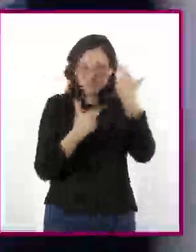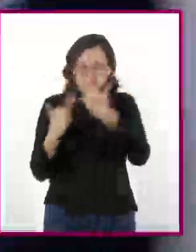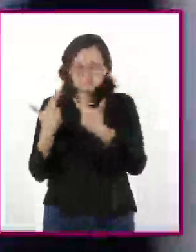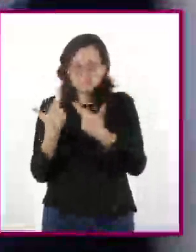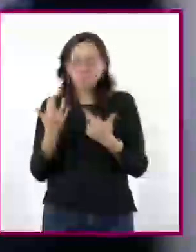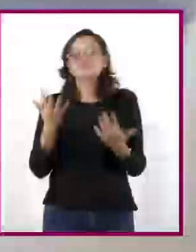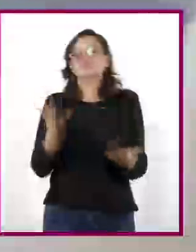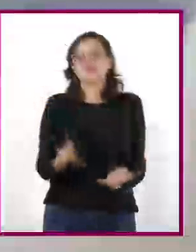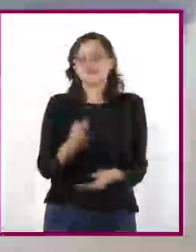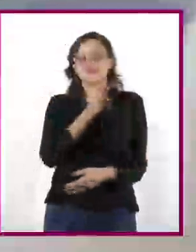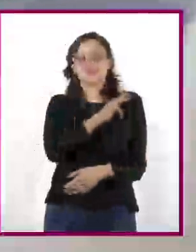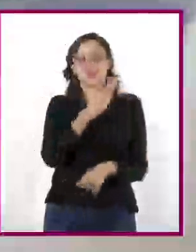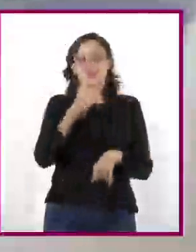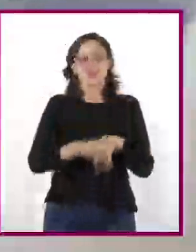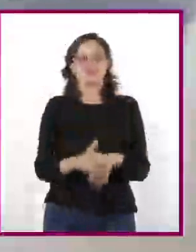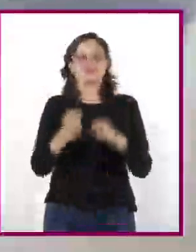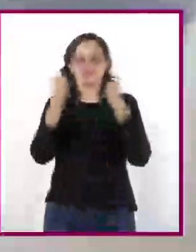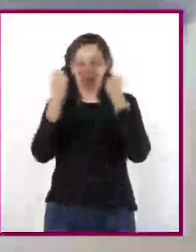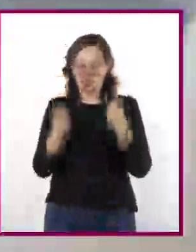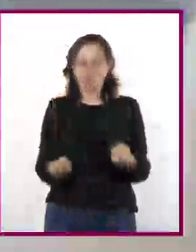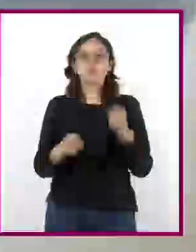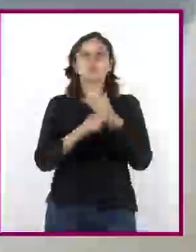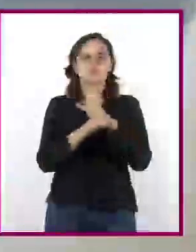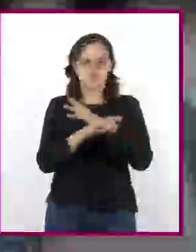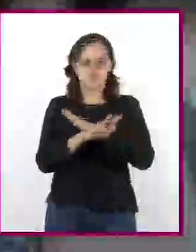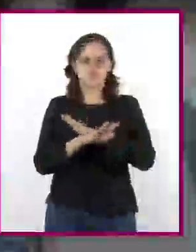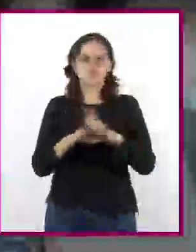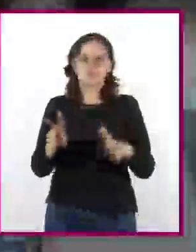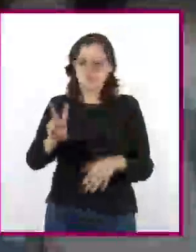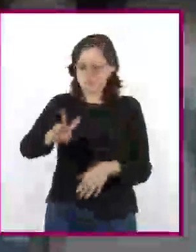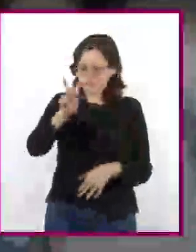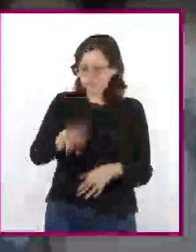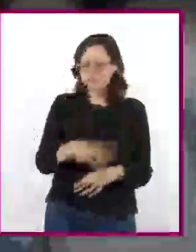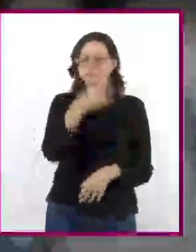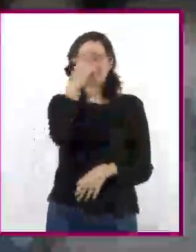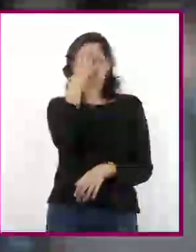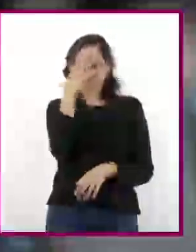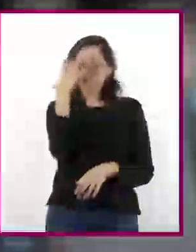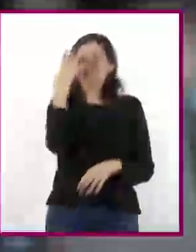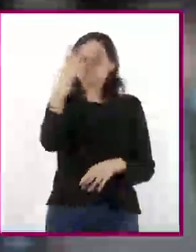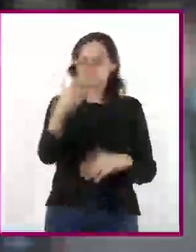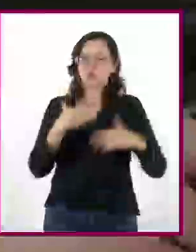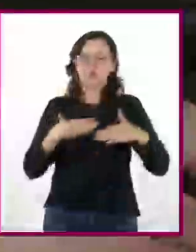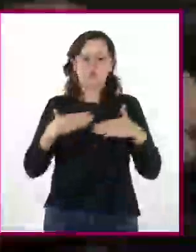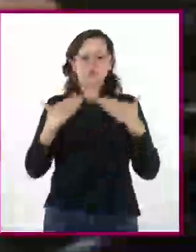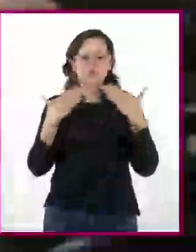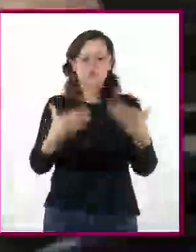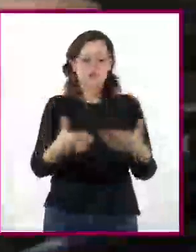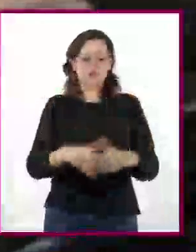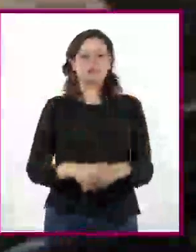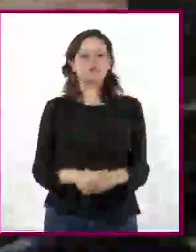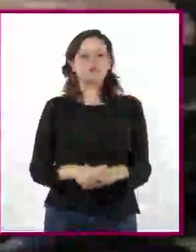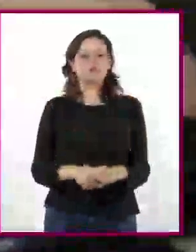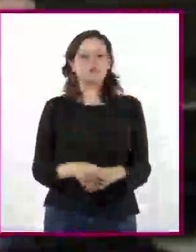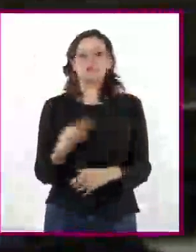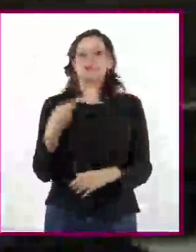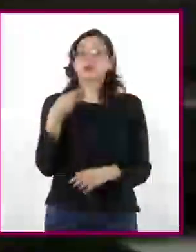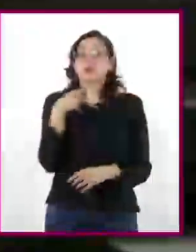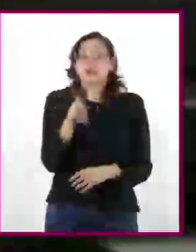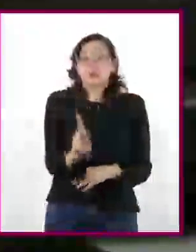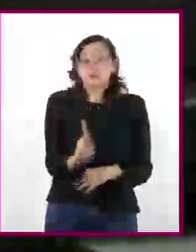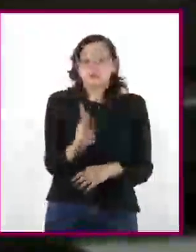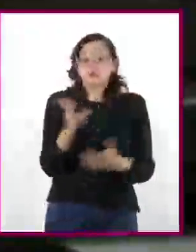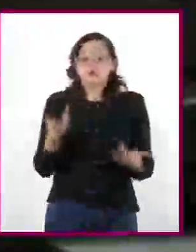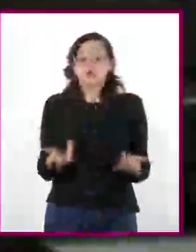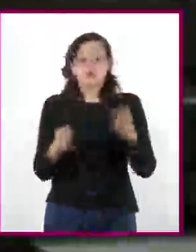forma, se tendrá la certeza que la información recopilada es seria y de una fuente confiable. Sin embargo, para